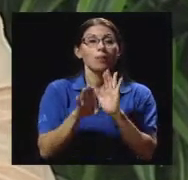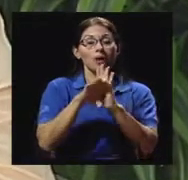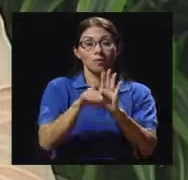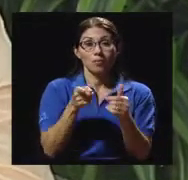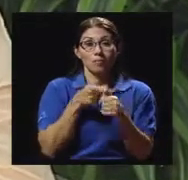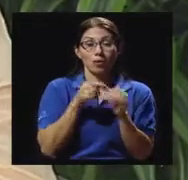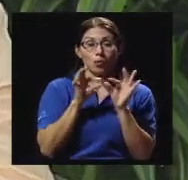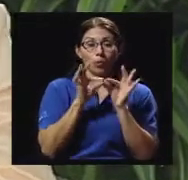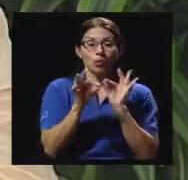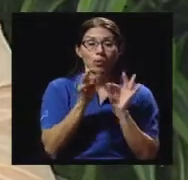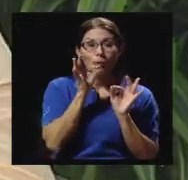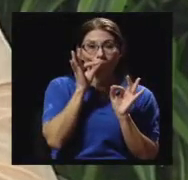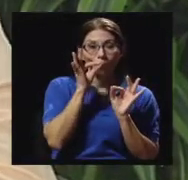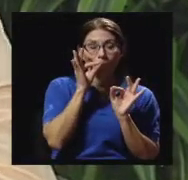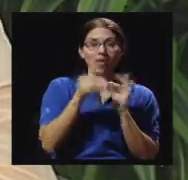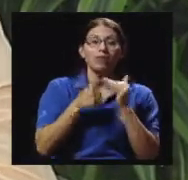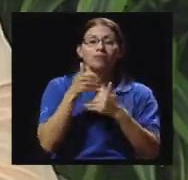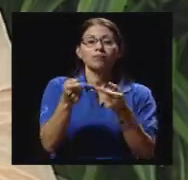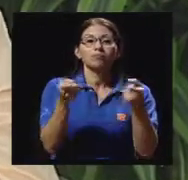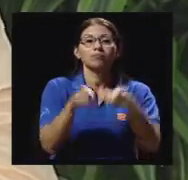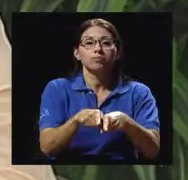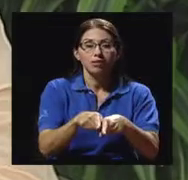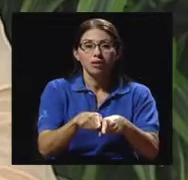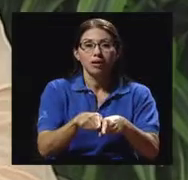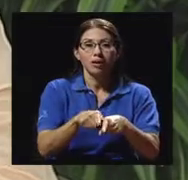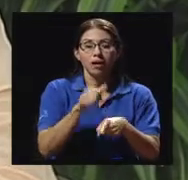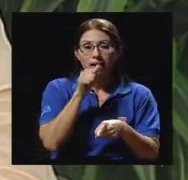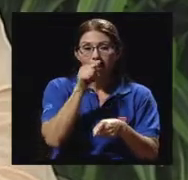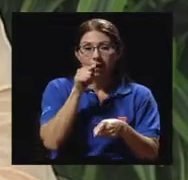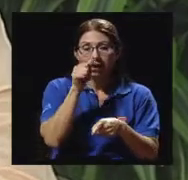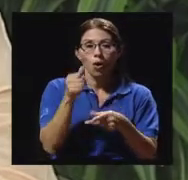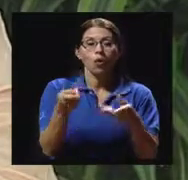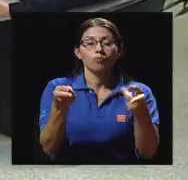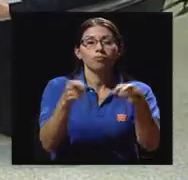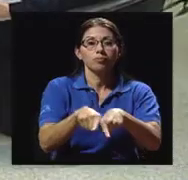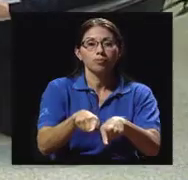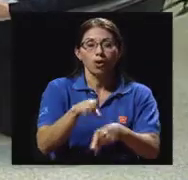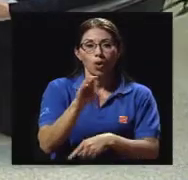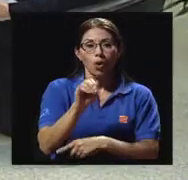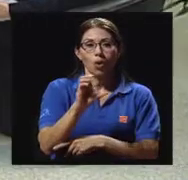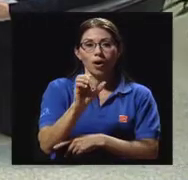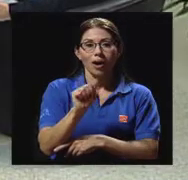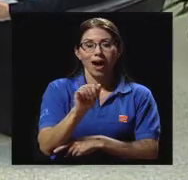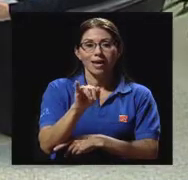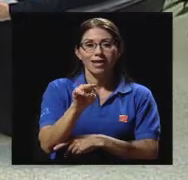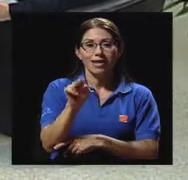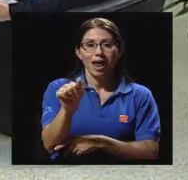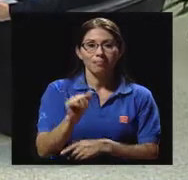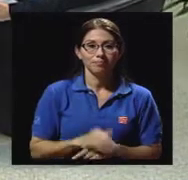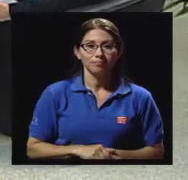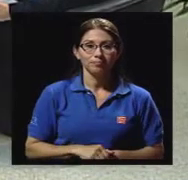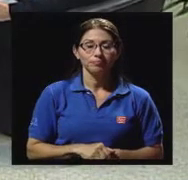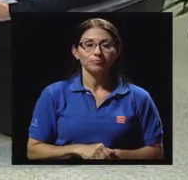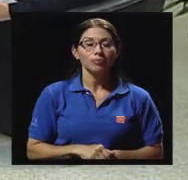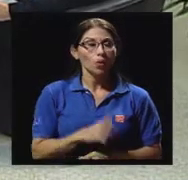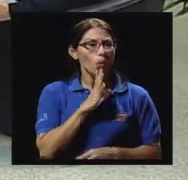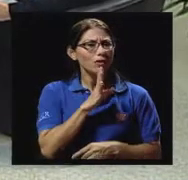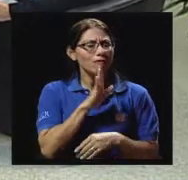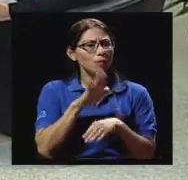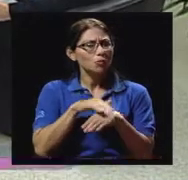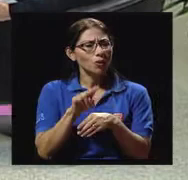crack o a una línea de cocaína, de clorhidrato de cocaína. Cuando hablamos del consumo, sería importante tal vez para